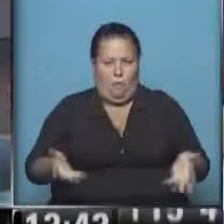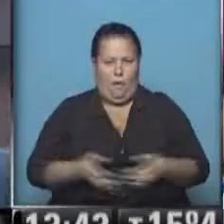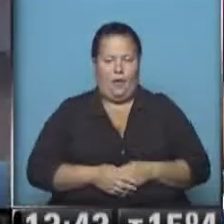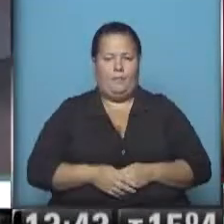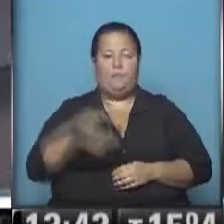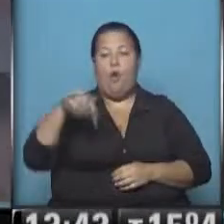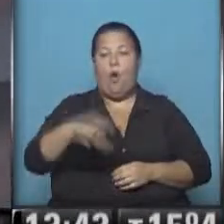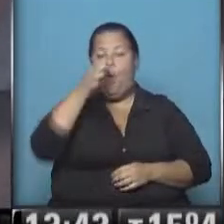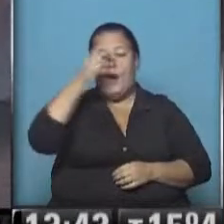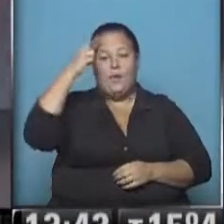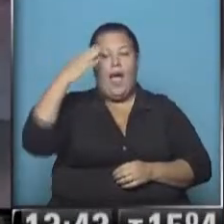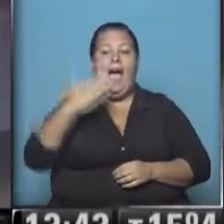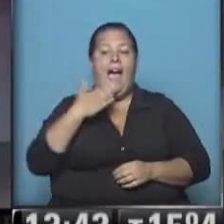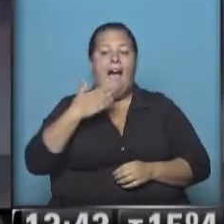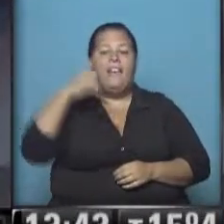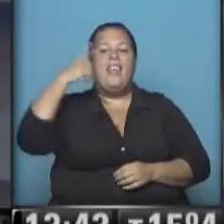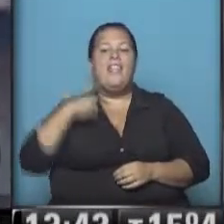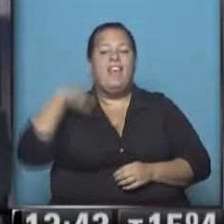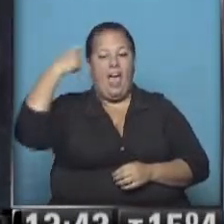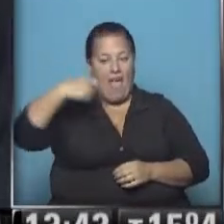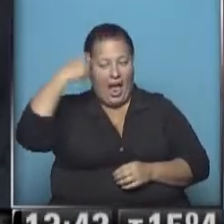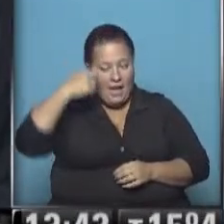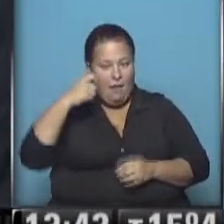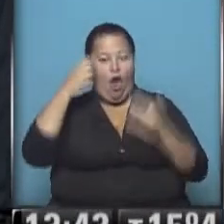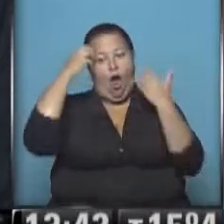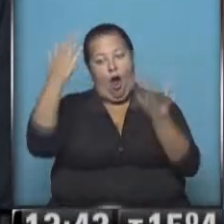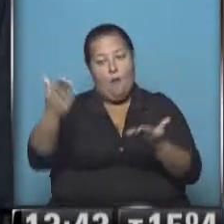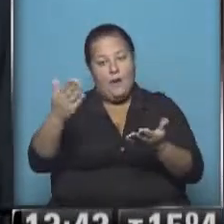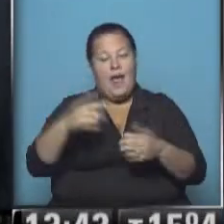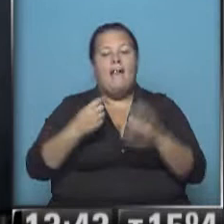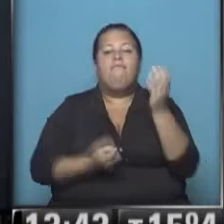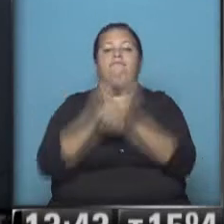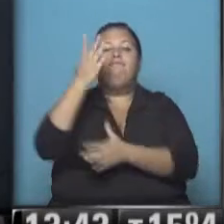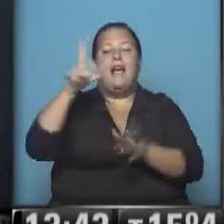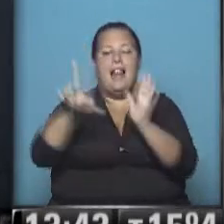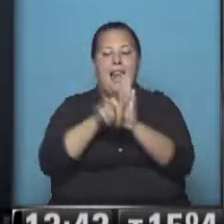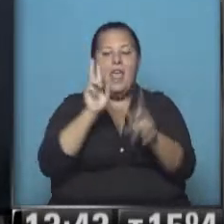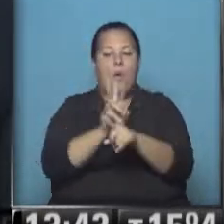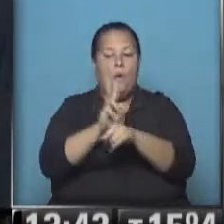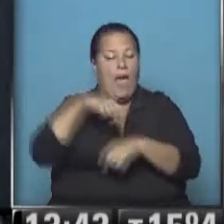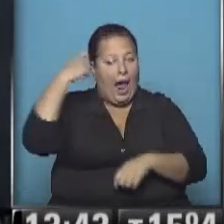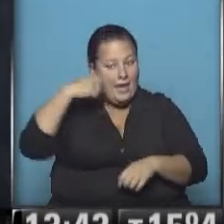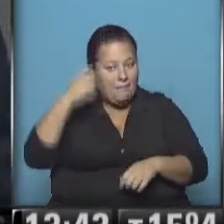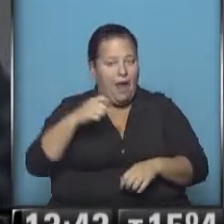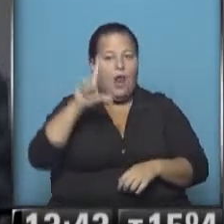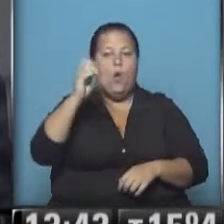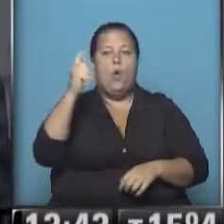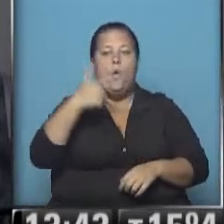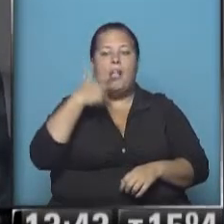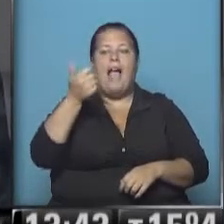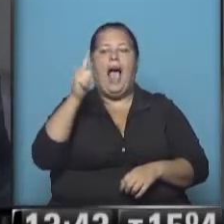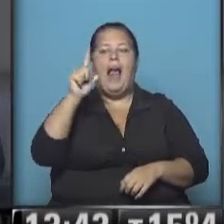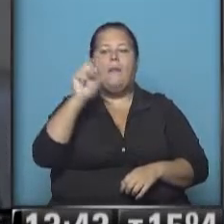hoy 29 de abril se celebra el día del animal y en homenaje al impulsor de la ley de protección a los animales lucas albarracín